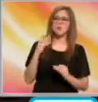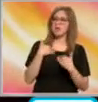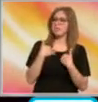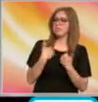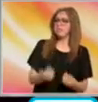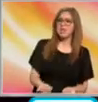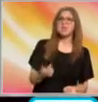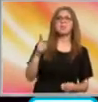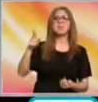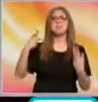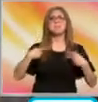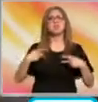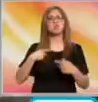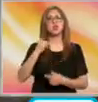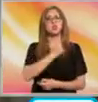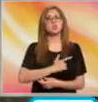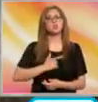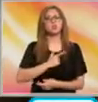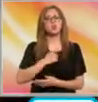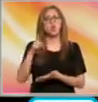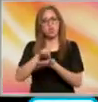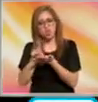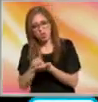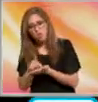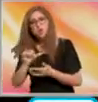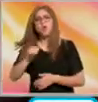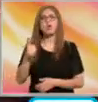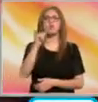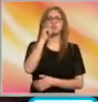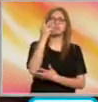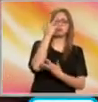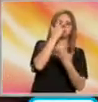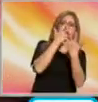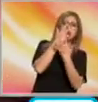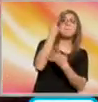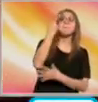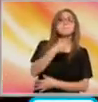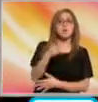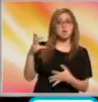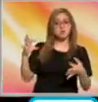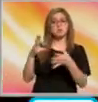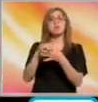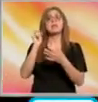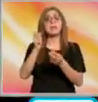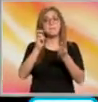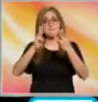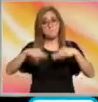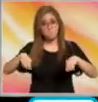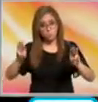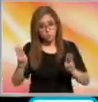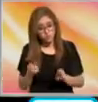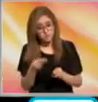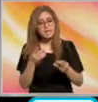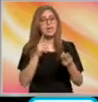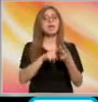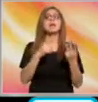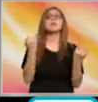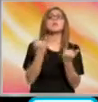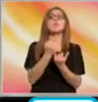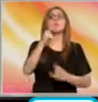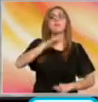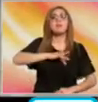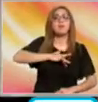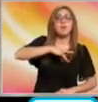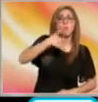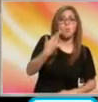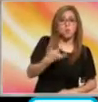alcohol, todos tienen en común denominador la música, todos tienen el común denominador otra vez de estar enamorado de quien no está enamorado